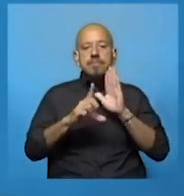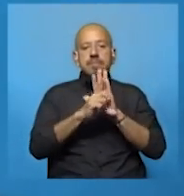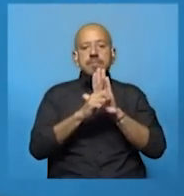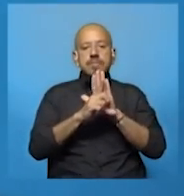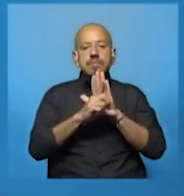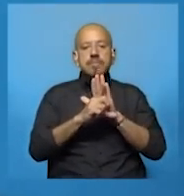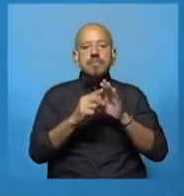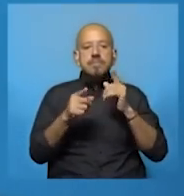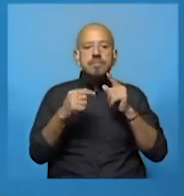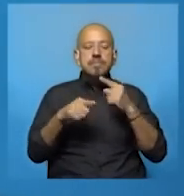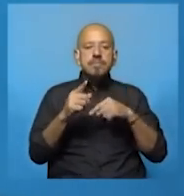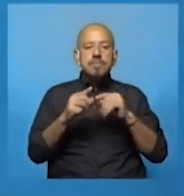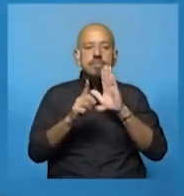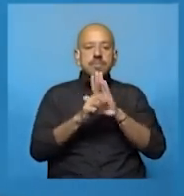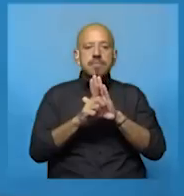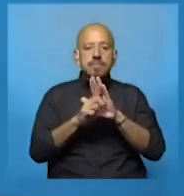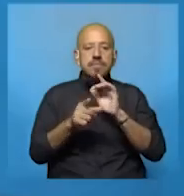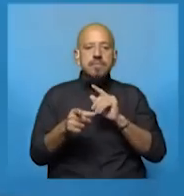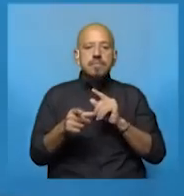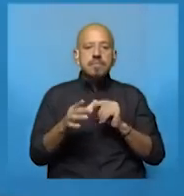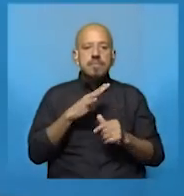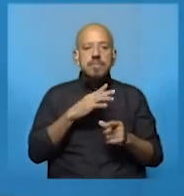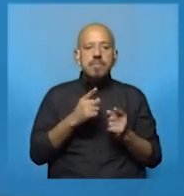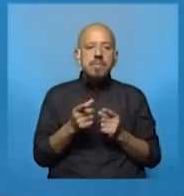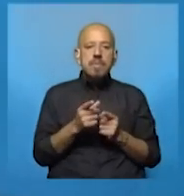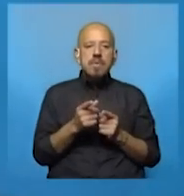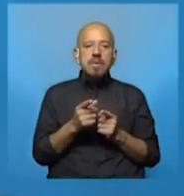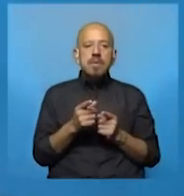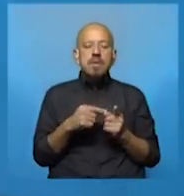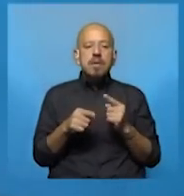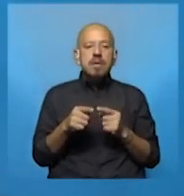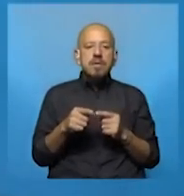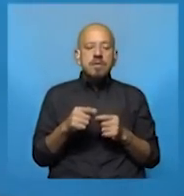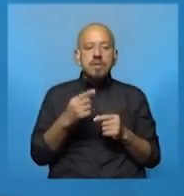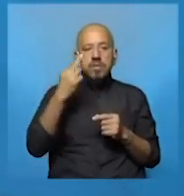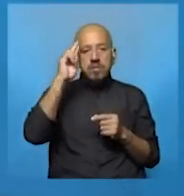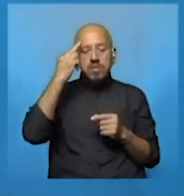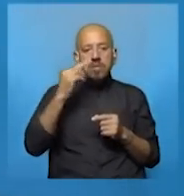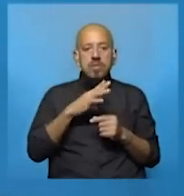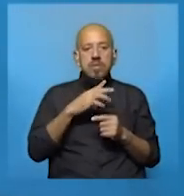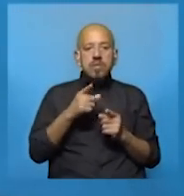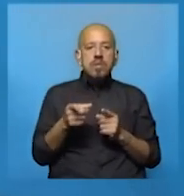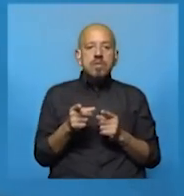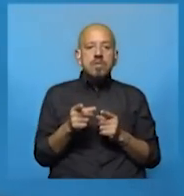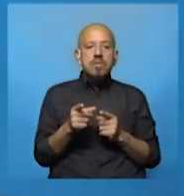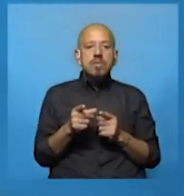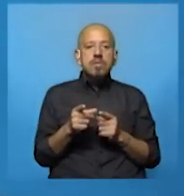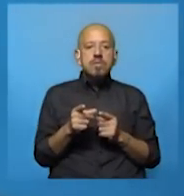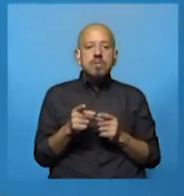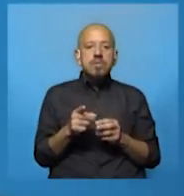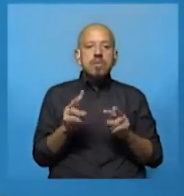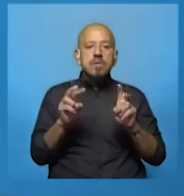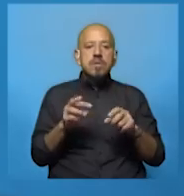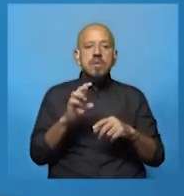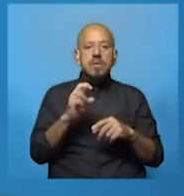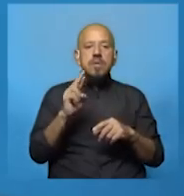pero dentro de la legalidad y la flexibilidad es que muchas veces ofrece la jurisdicción uruguaya se cuela la renta criminal